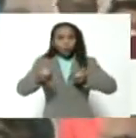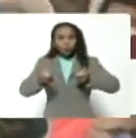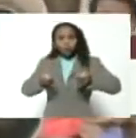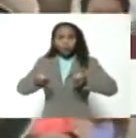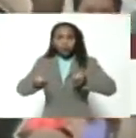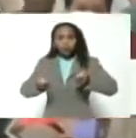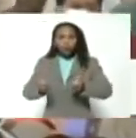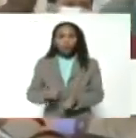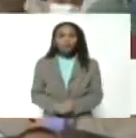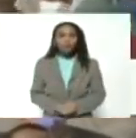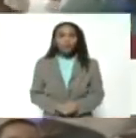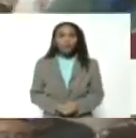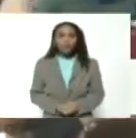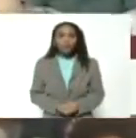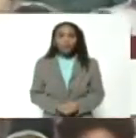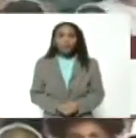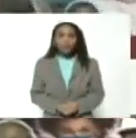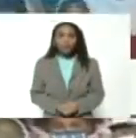camioneteros,